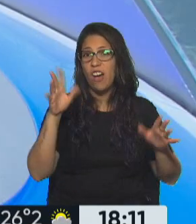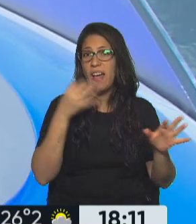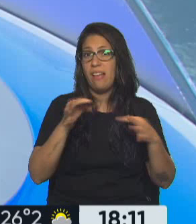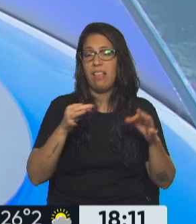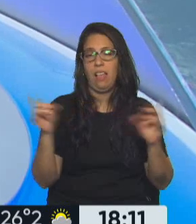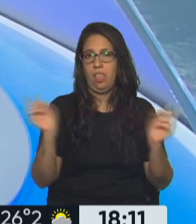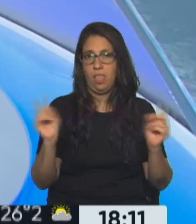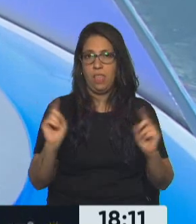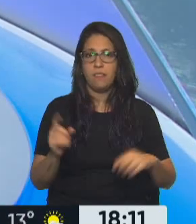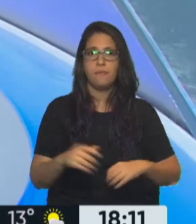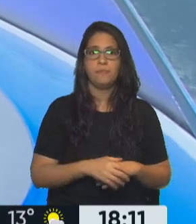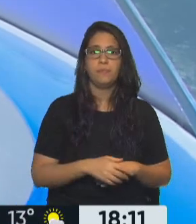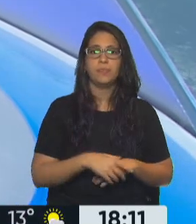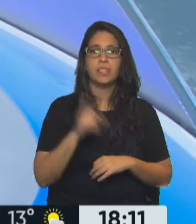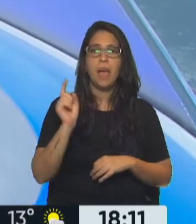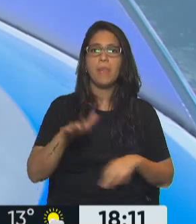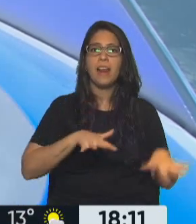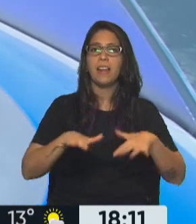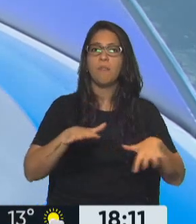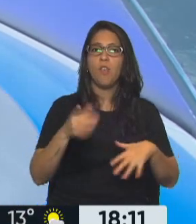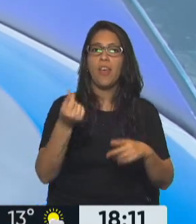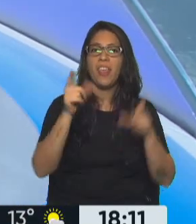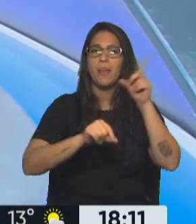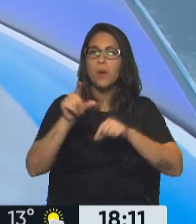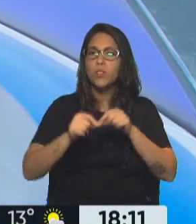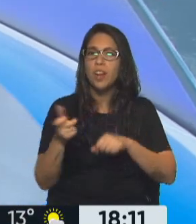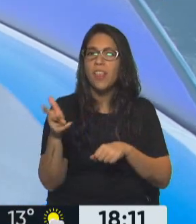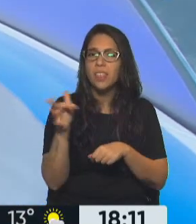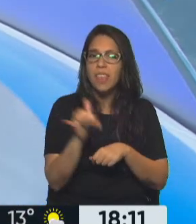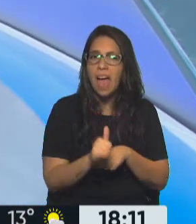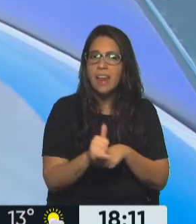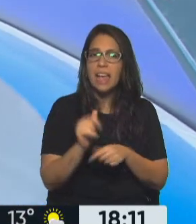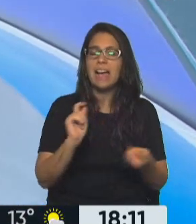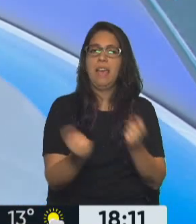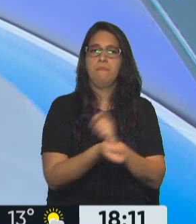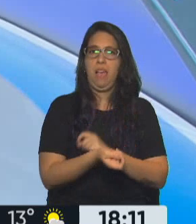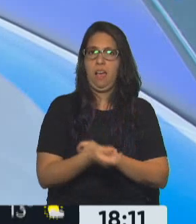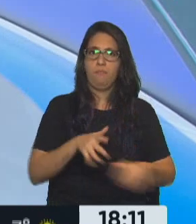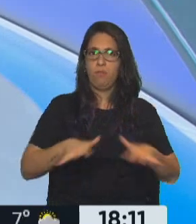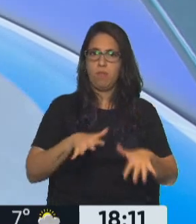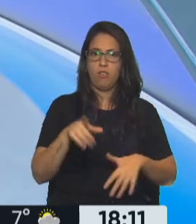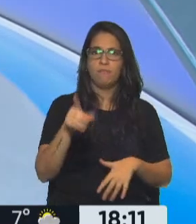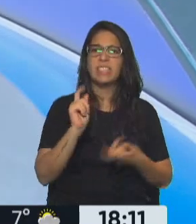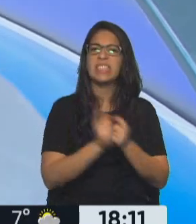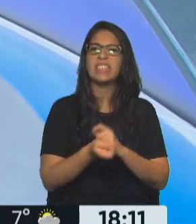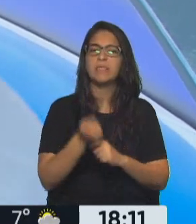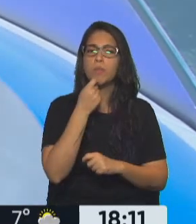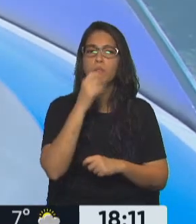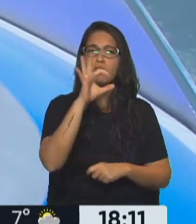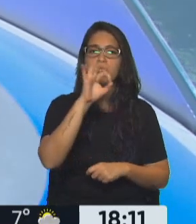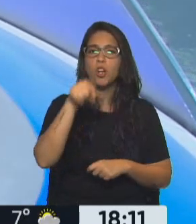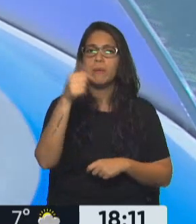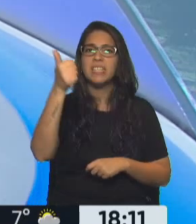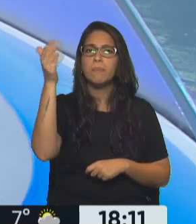los bonos. Cambia el ritmo de mini devaluaciones diarias. Cuidado con esto, ¿eh? Cuidado con esto. ¿Esto qué quiere decir? Esta corrección de todos los días del